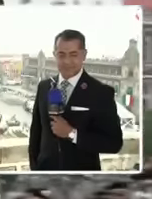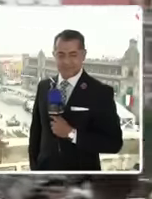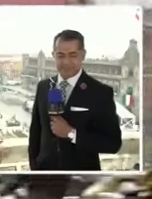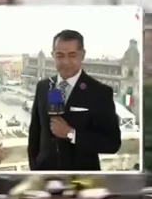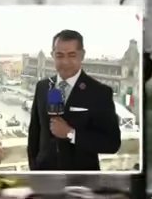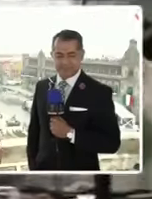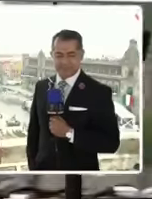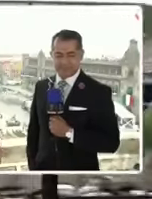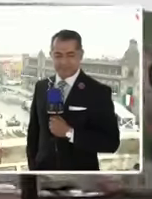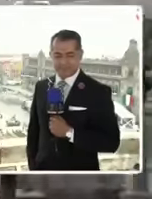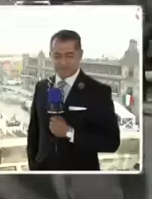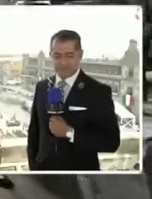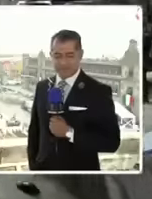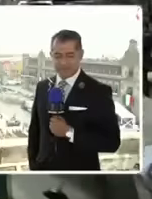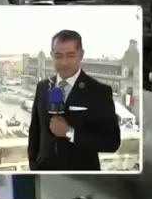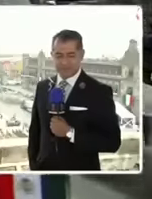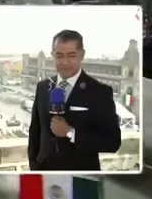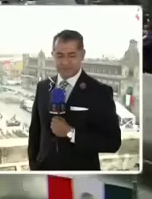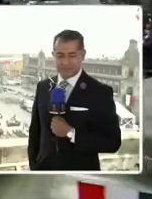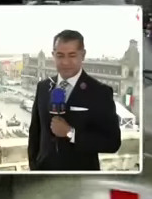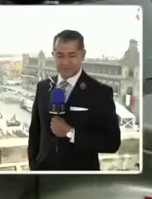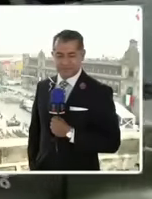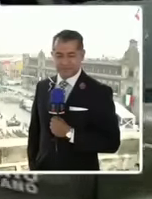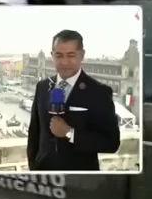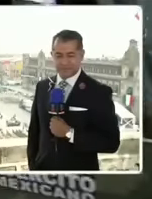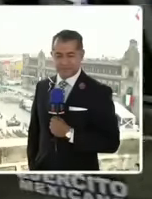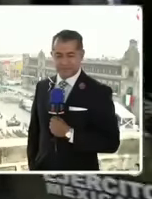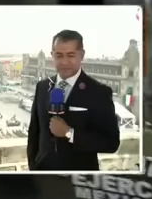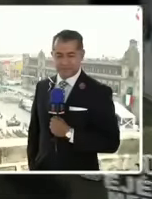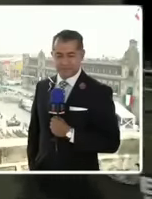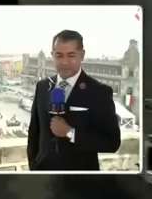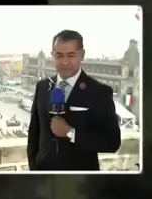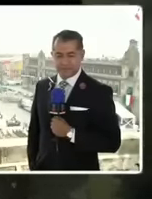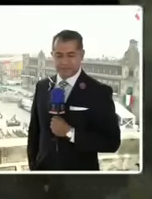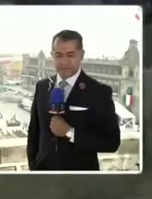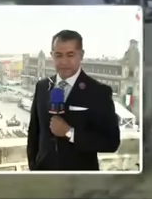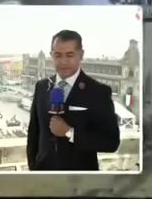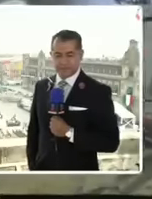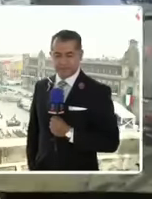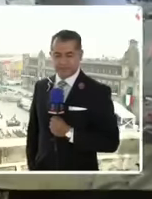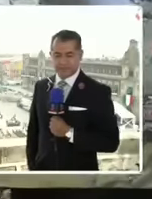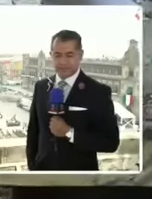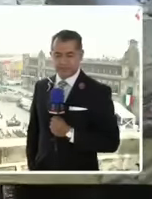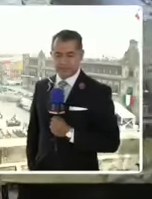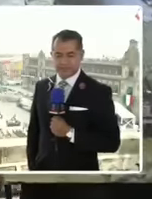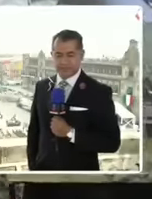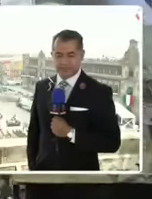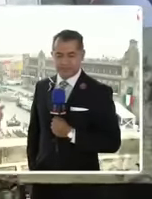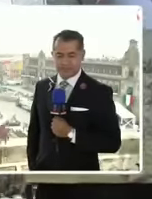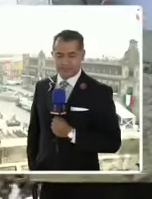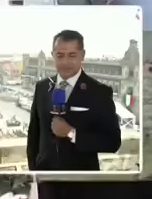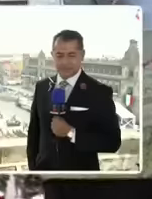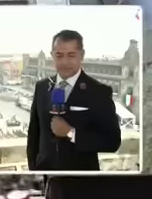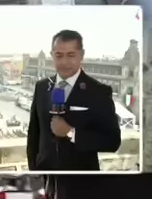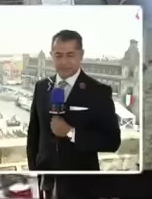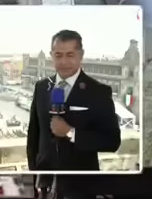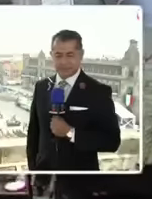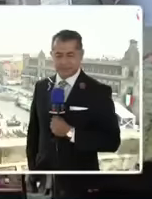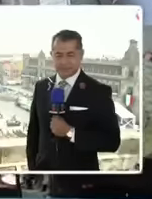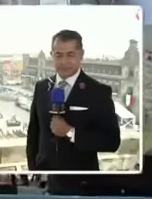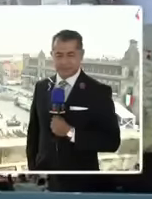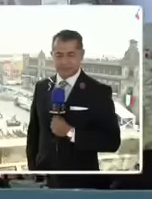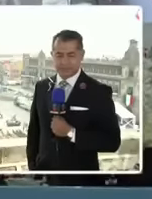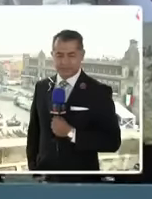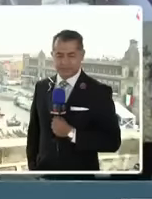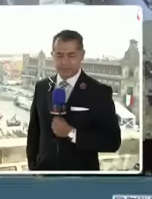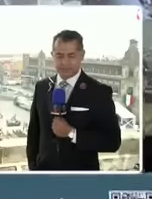en las que habitualmente se trasladan los pacientes contagiados con el virus SARS-CoV-2. Es ahora como estamos viendo a esos